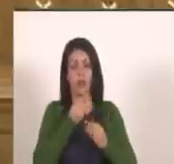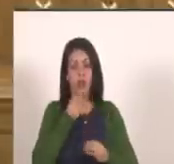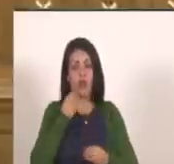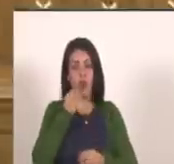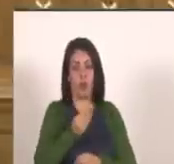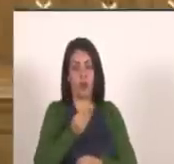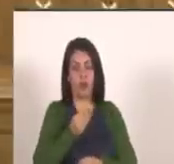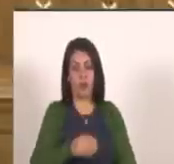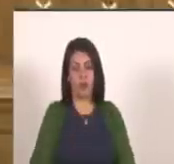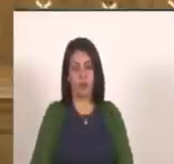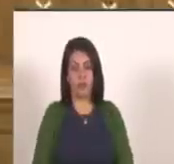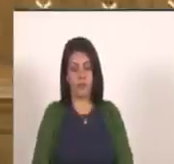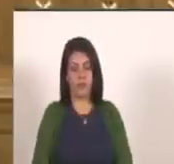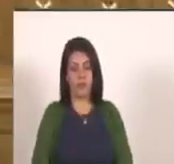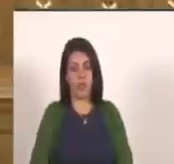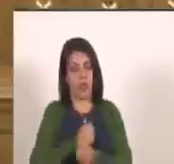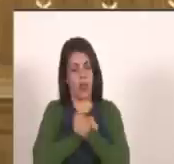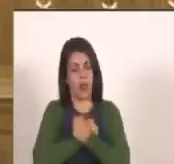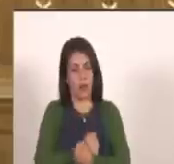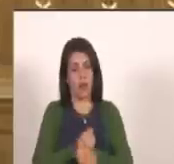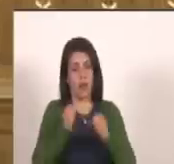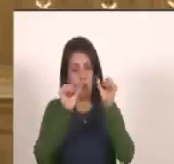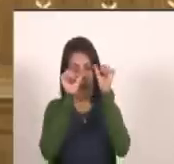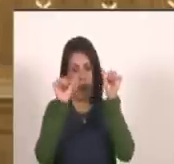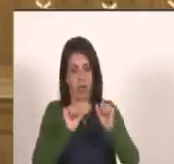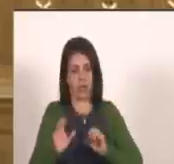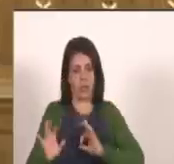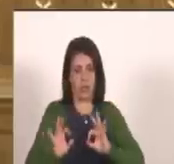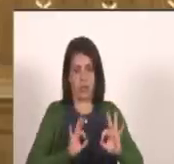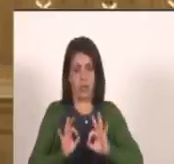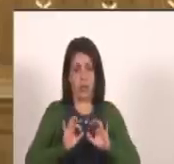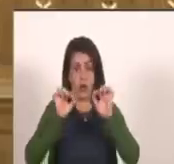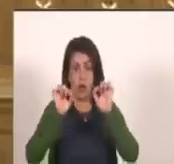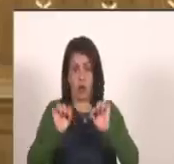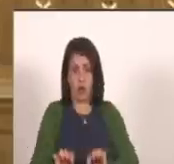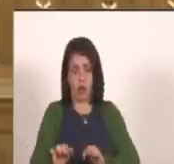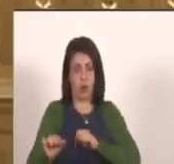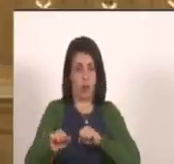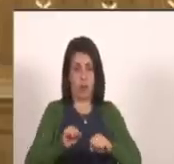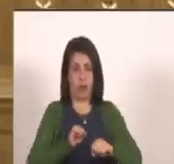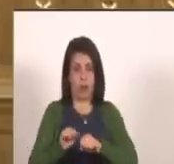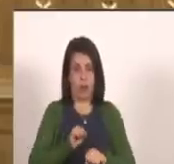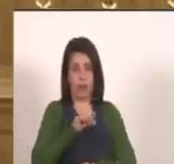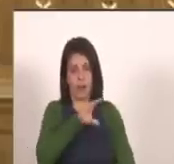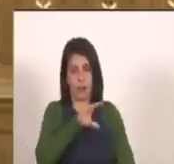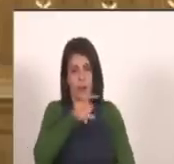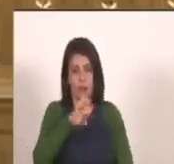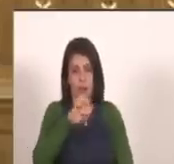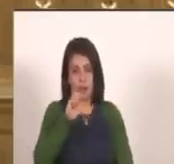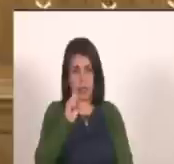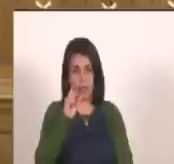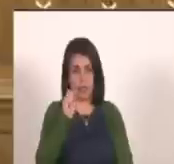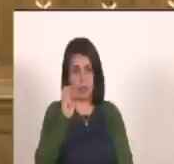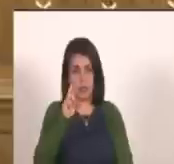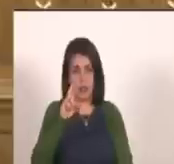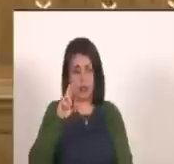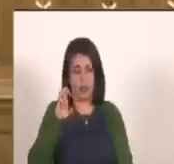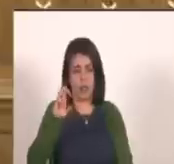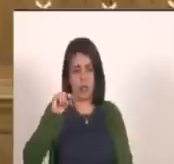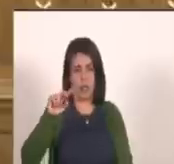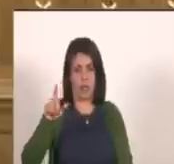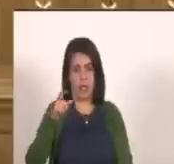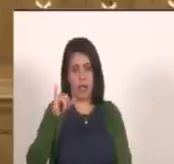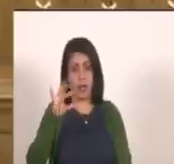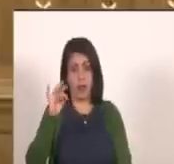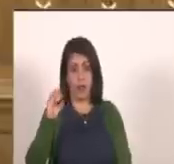jóvenes y de tantos jóvenes el amor por las artes escénicas. Y hoy el movimiento César Rengifo es